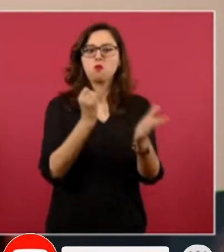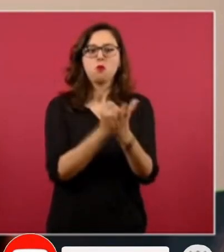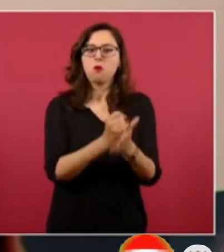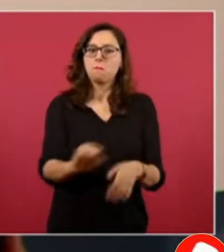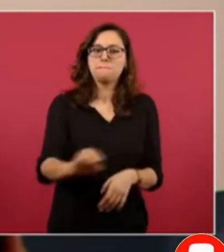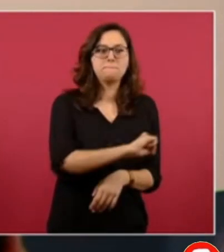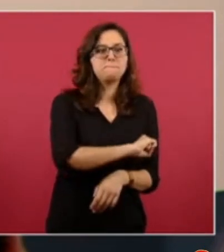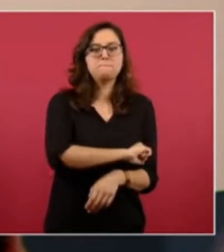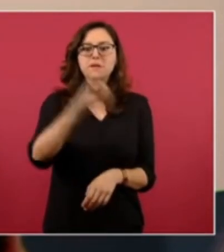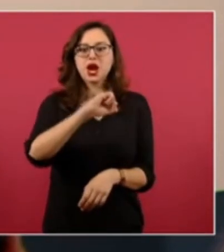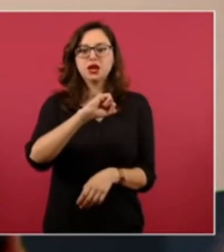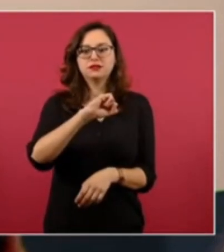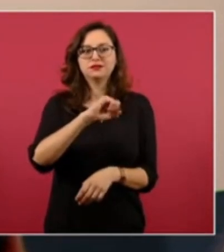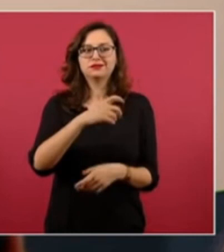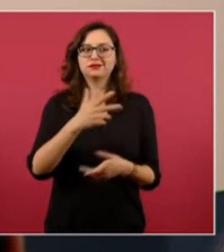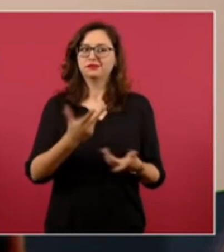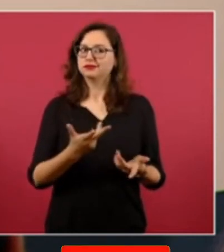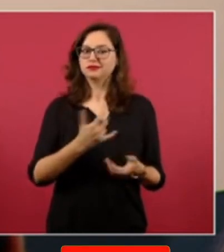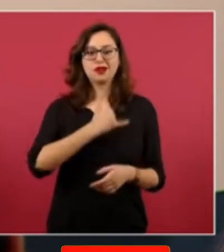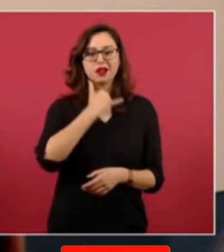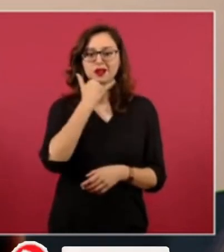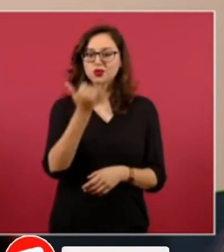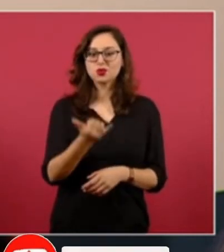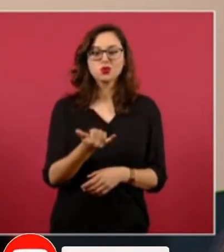impuestos. Entonces nosotros